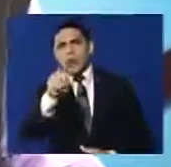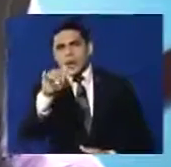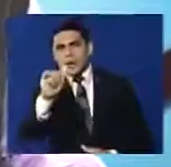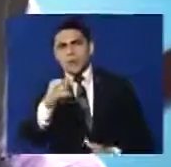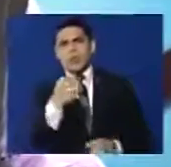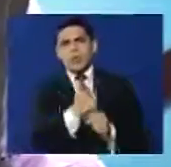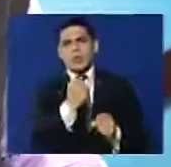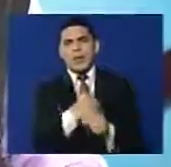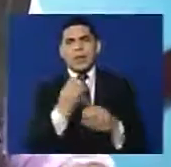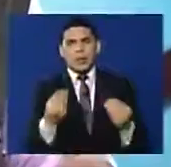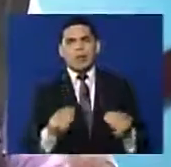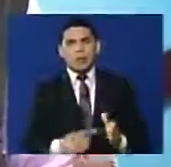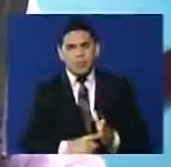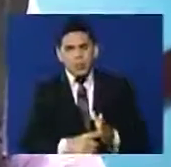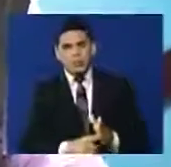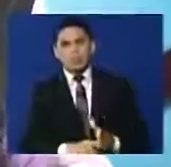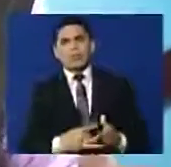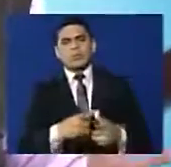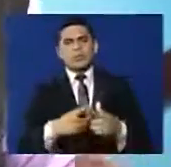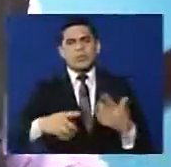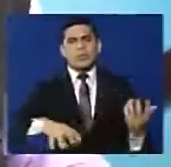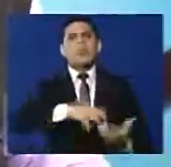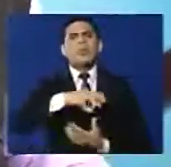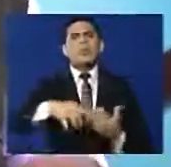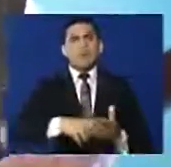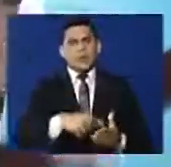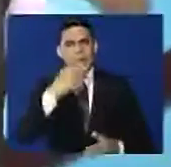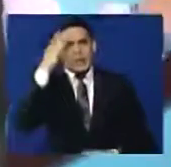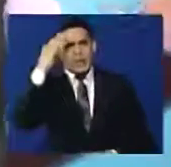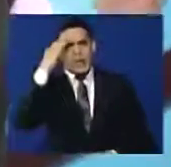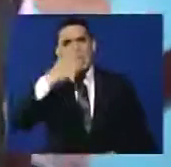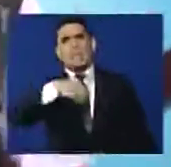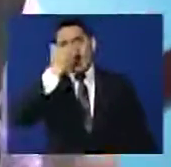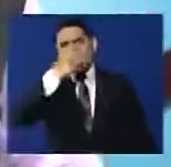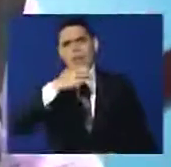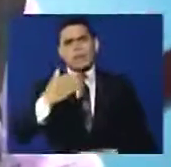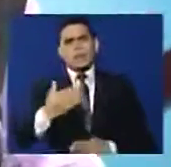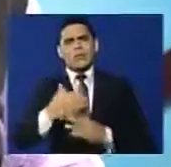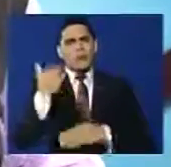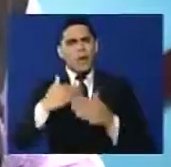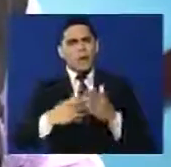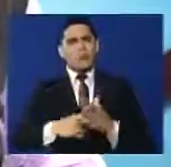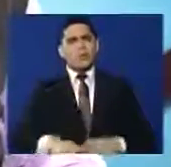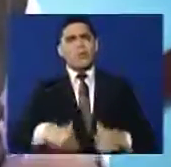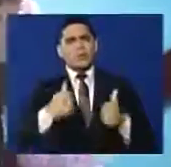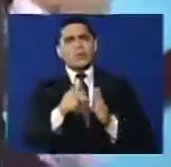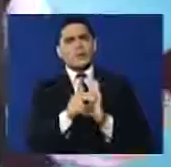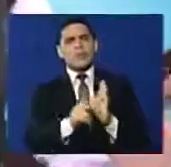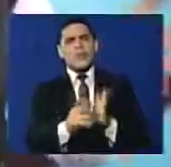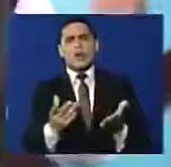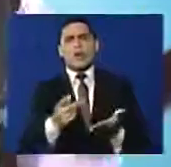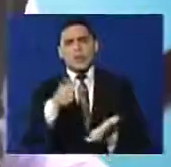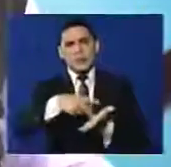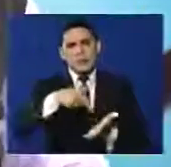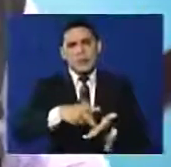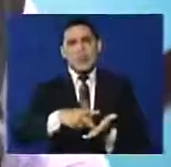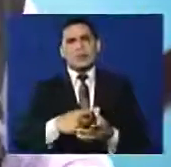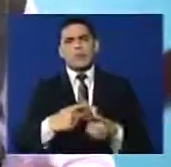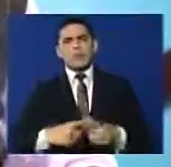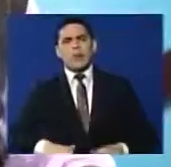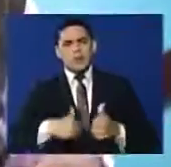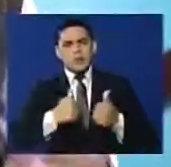trabajo su carrera. Ha tenido una carrera muy accidentada y es un hombre con un gran talento desde que arrancó en su programa de concurso. Y se metió en su